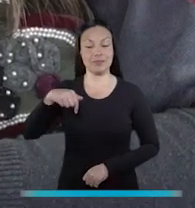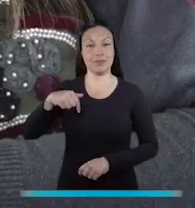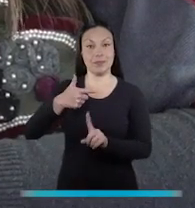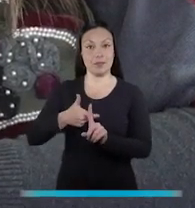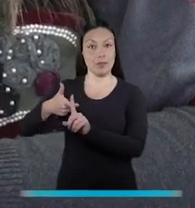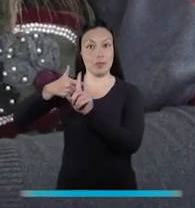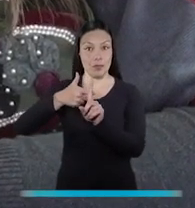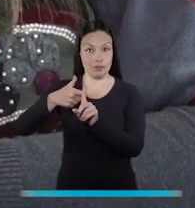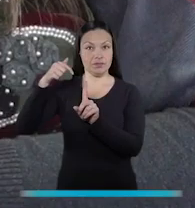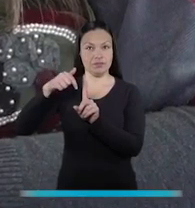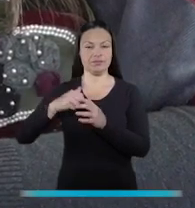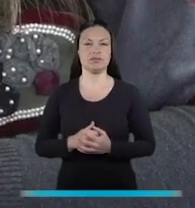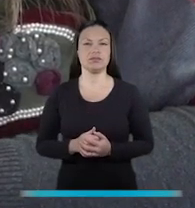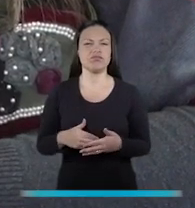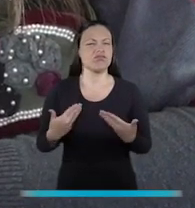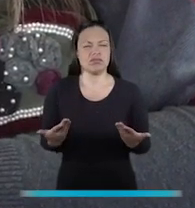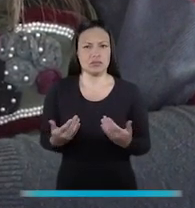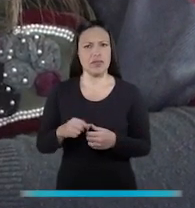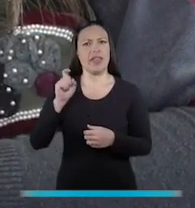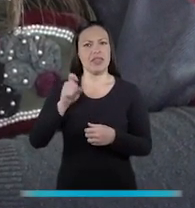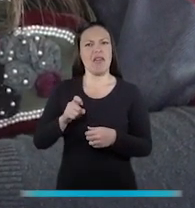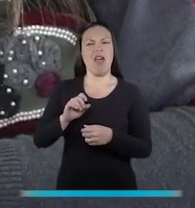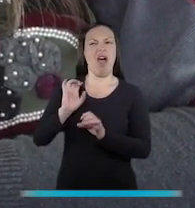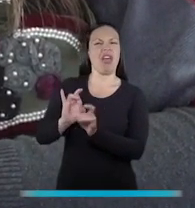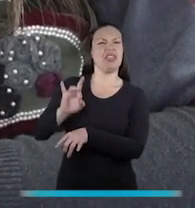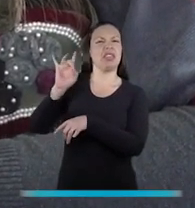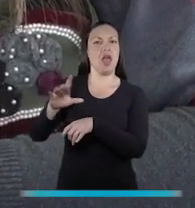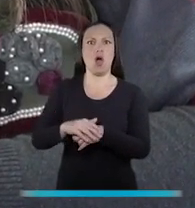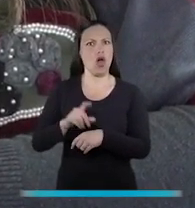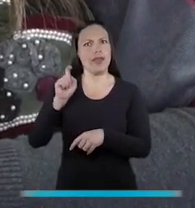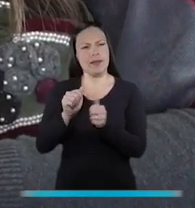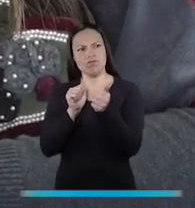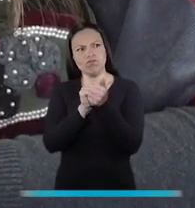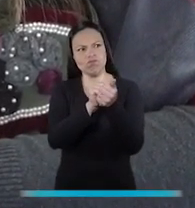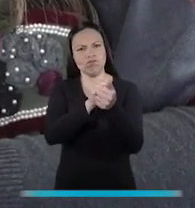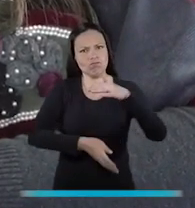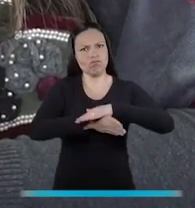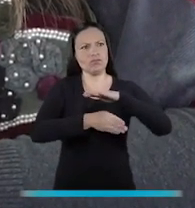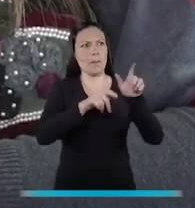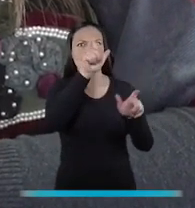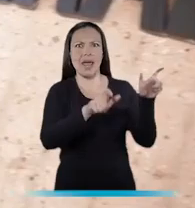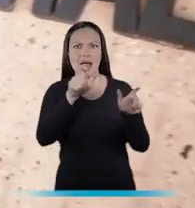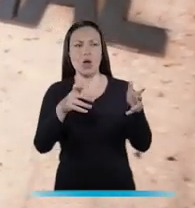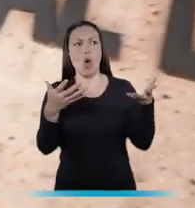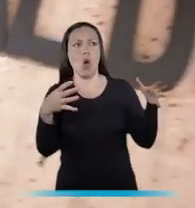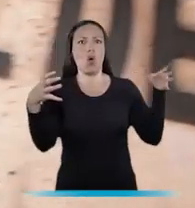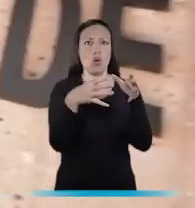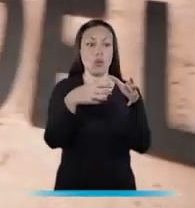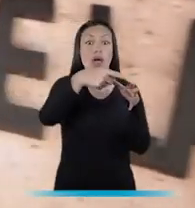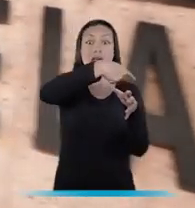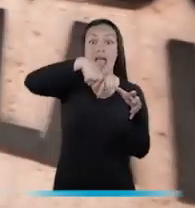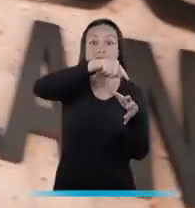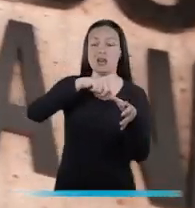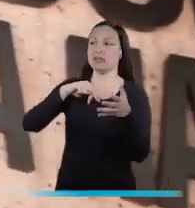La Procuraduría debe continuar con esa tarea de acompañar a cada colectivo, a cada ciudadano que siente que